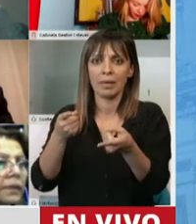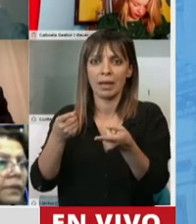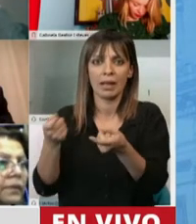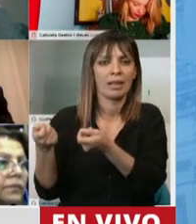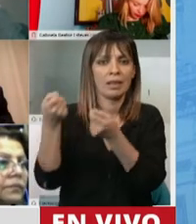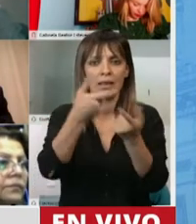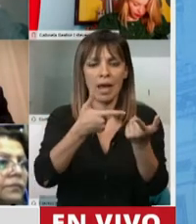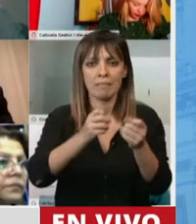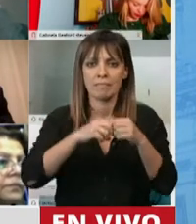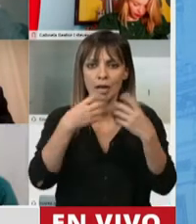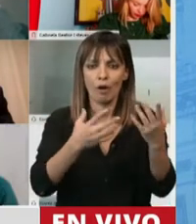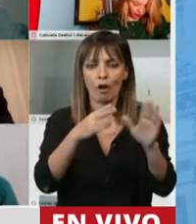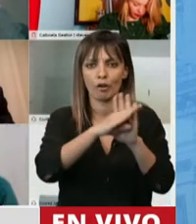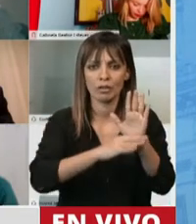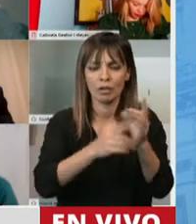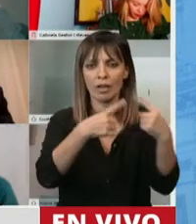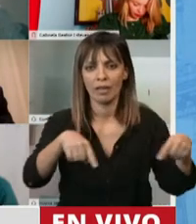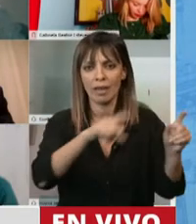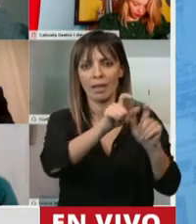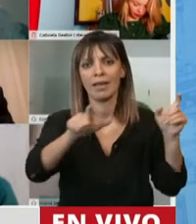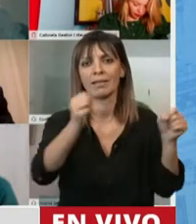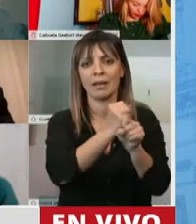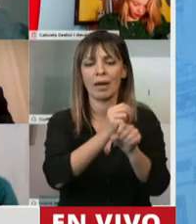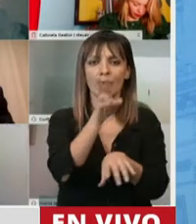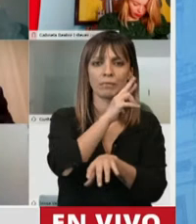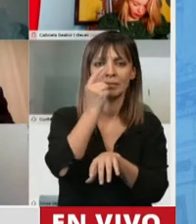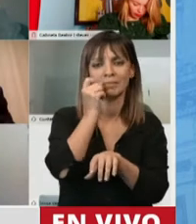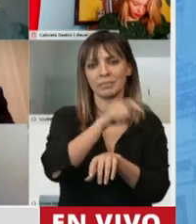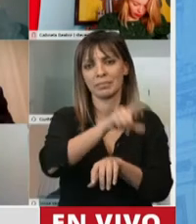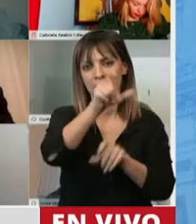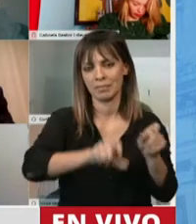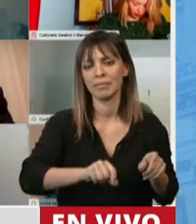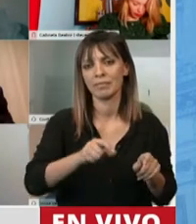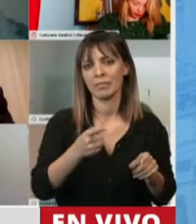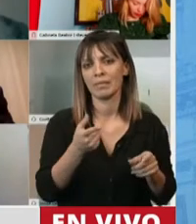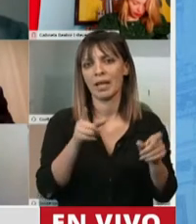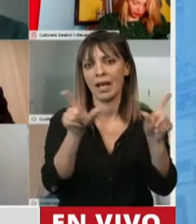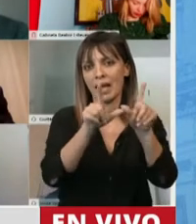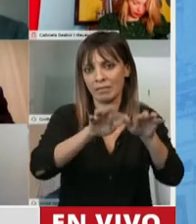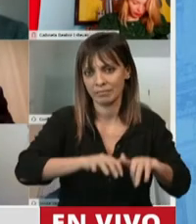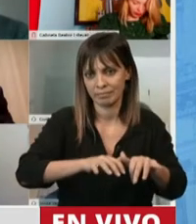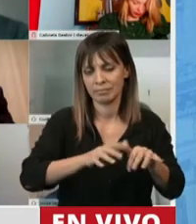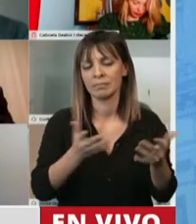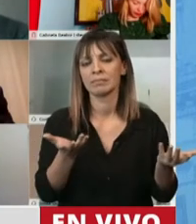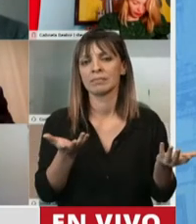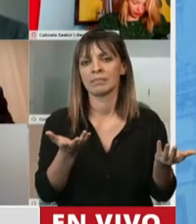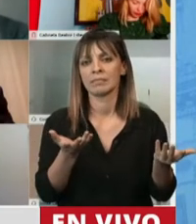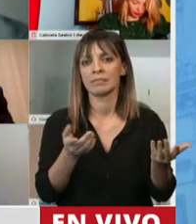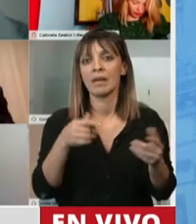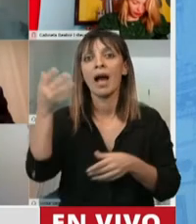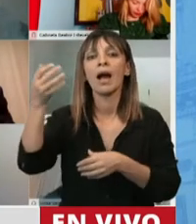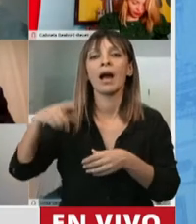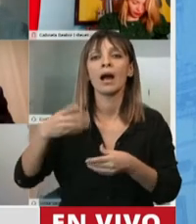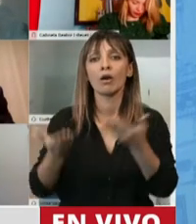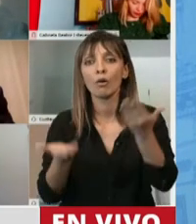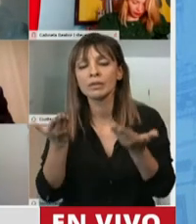de las condiciones laborales de las trabajadoras y trabajadores informáticos, para quienes la justicia